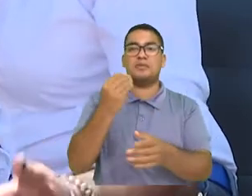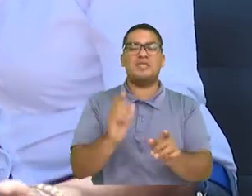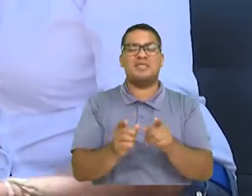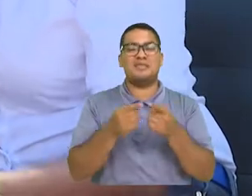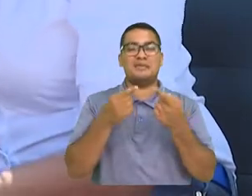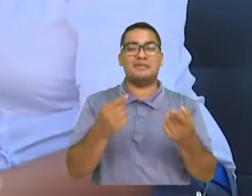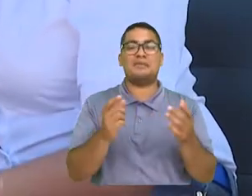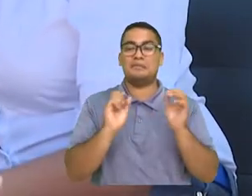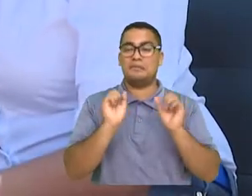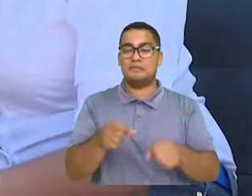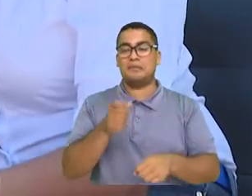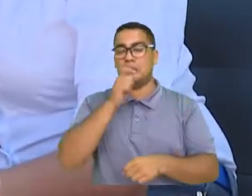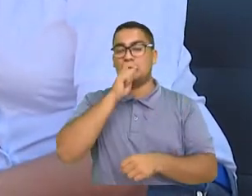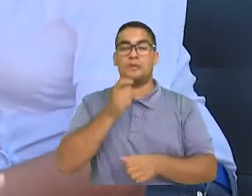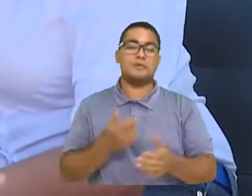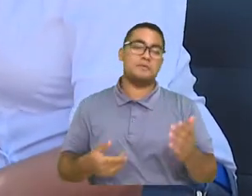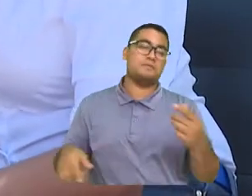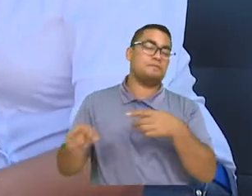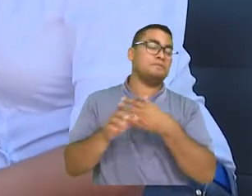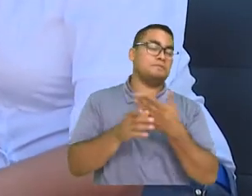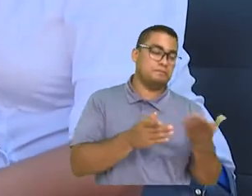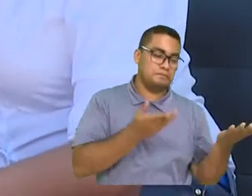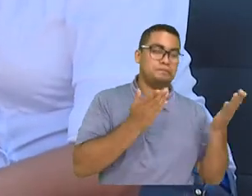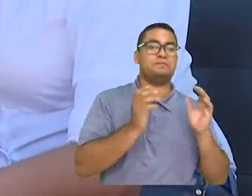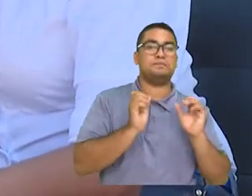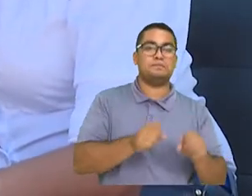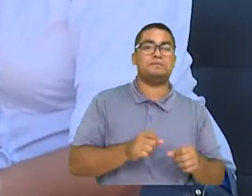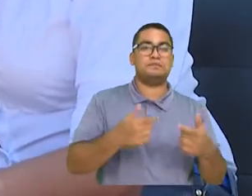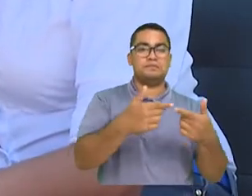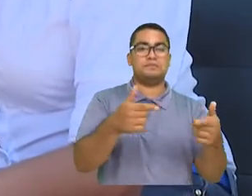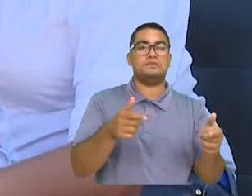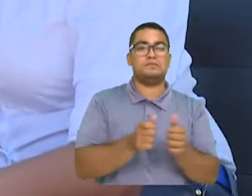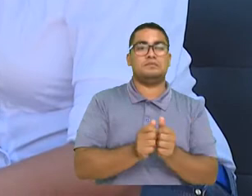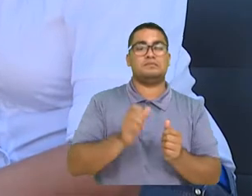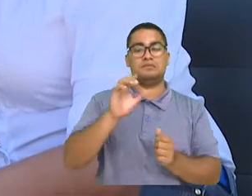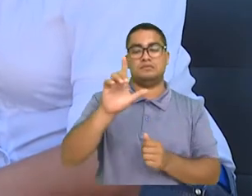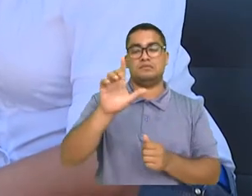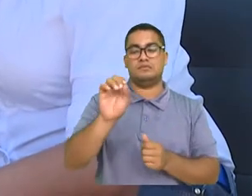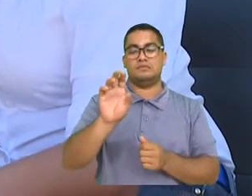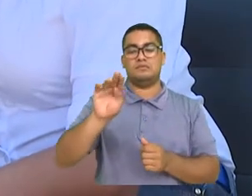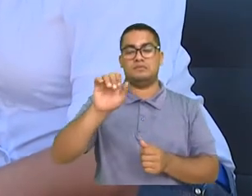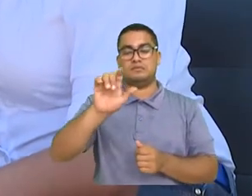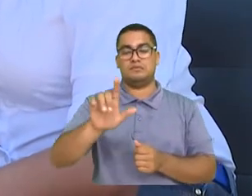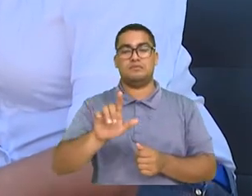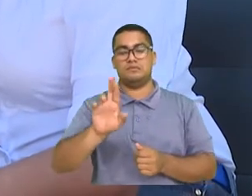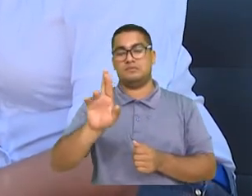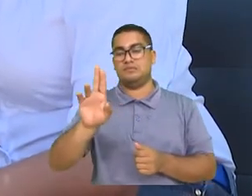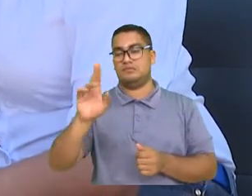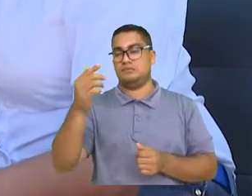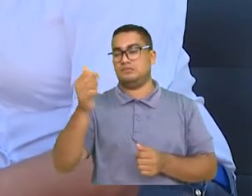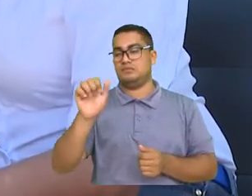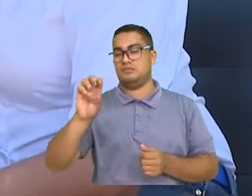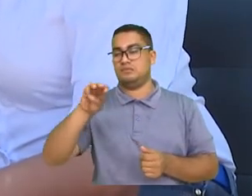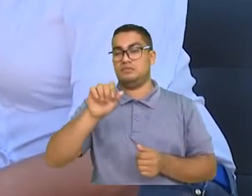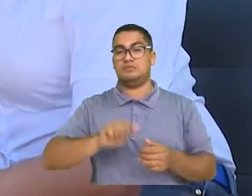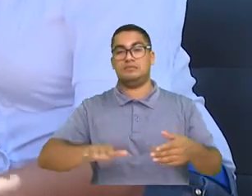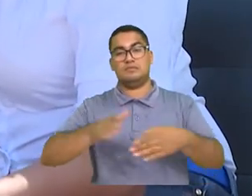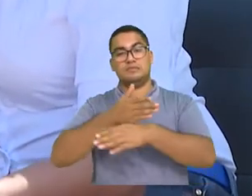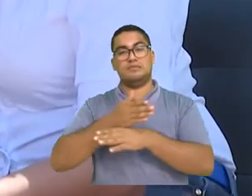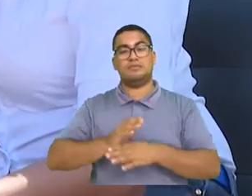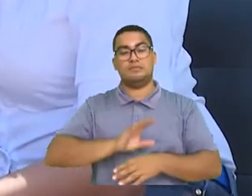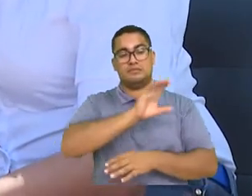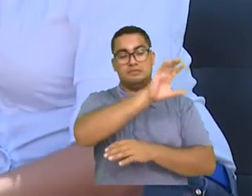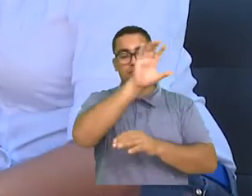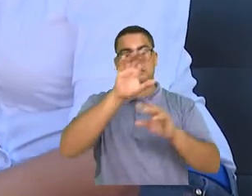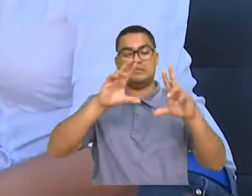y se quieren seguir profesionalizando, que se aboquen al Movimiento Cultural Leonel Rugama de cada uno de los departamentos del país y que